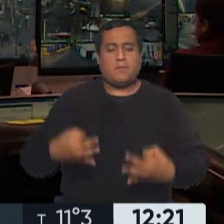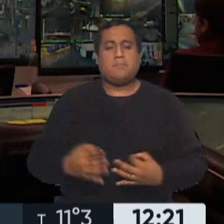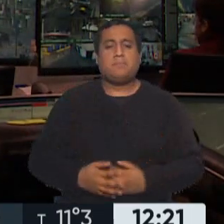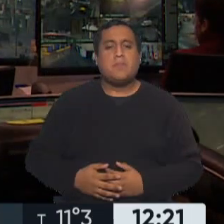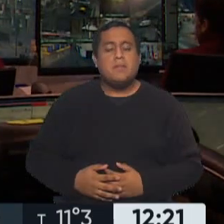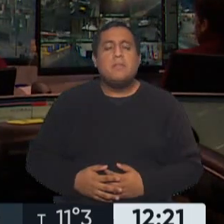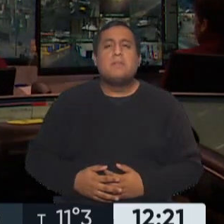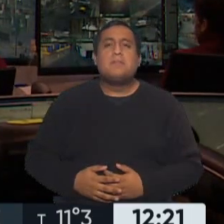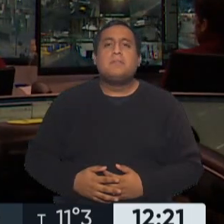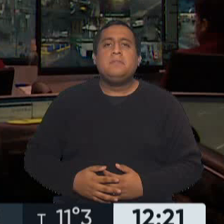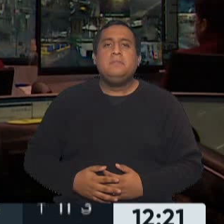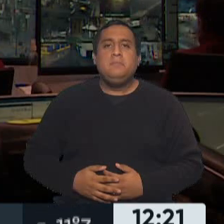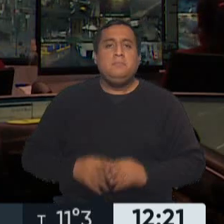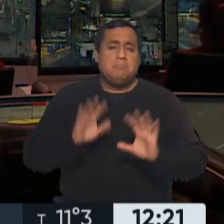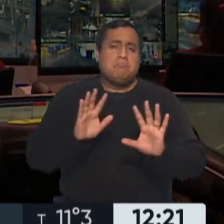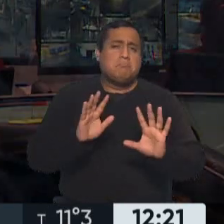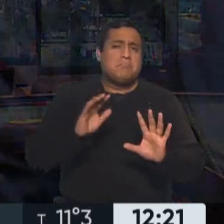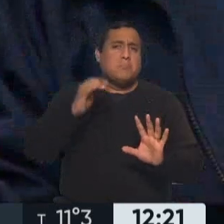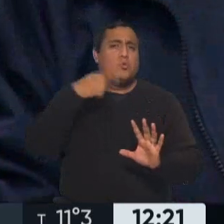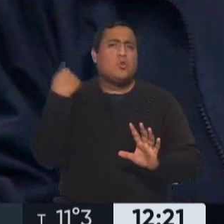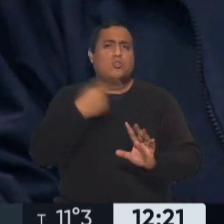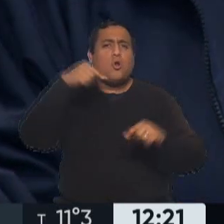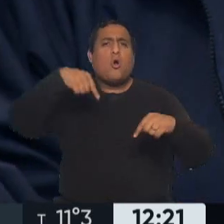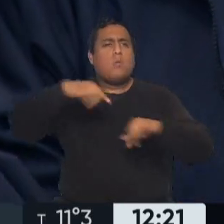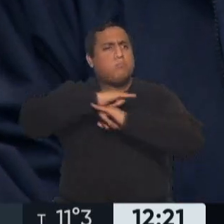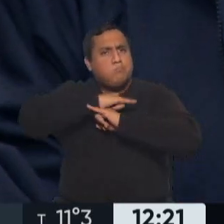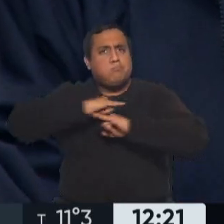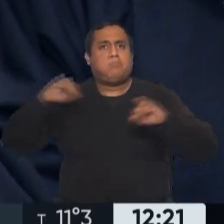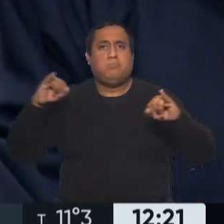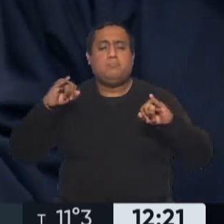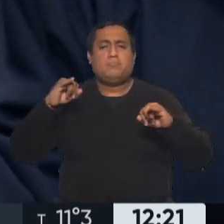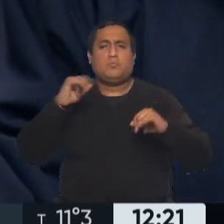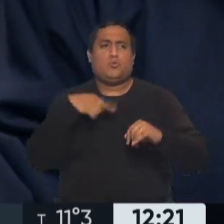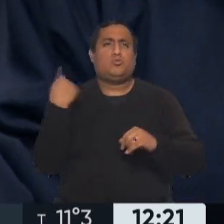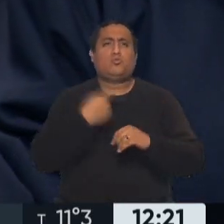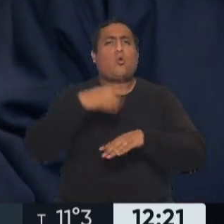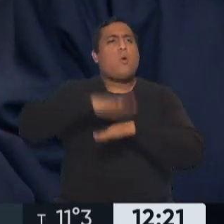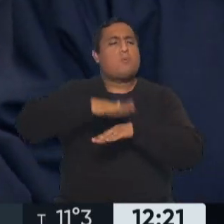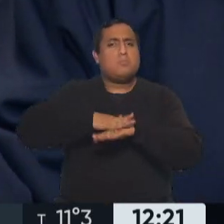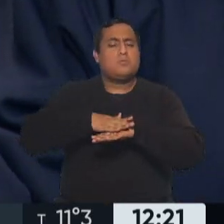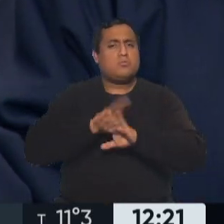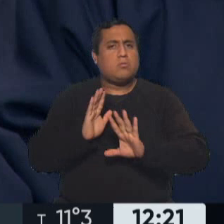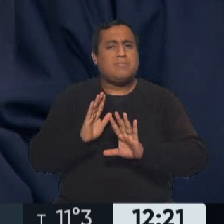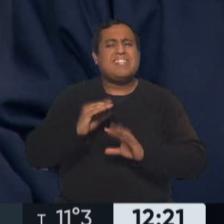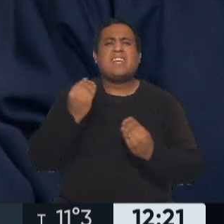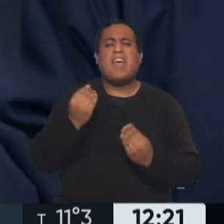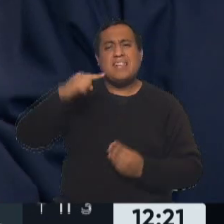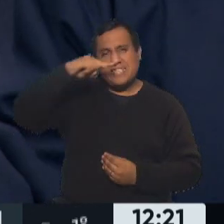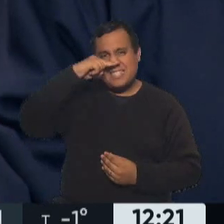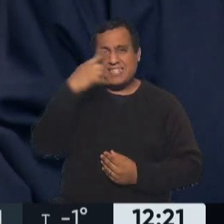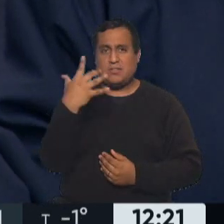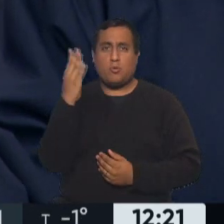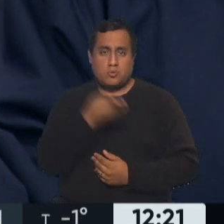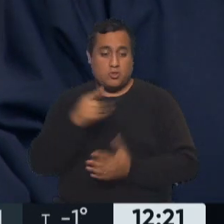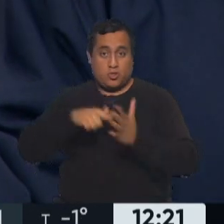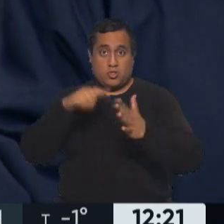lo que estamos haciendo es comunicar el cumplimiento de un compromiso que se había asumido, que es tener el 75% de la